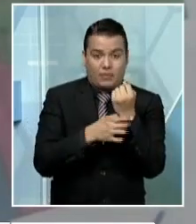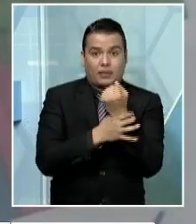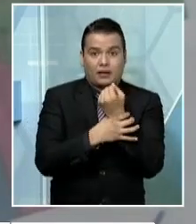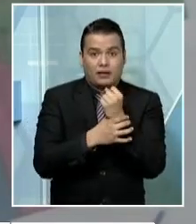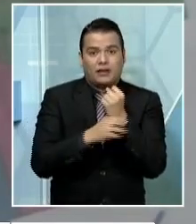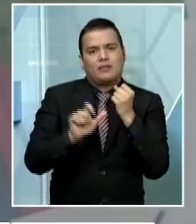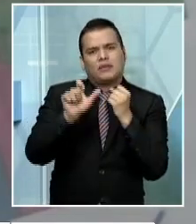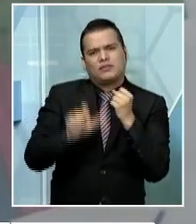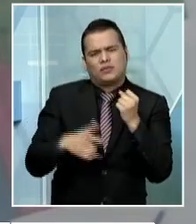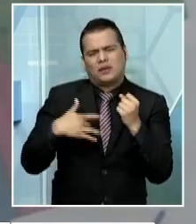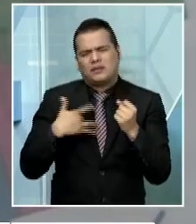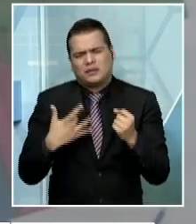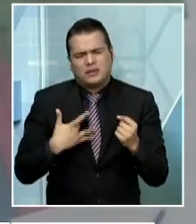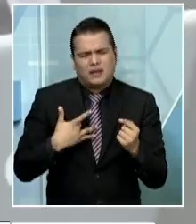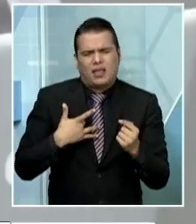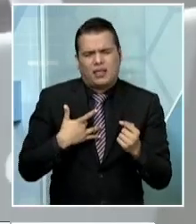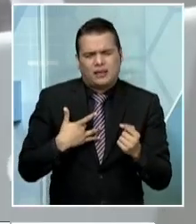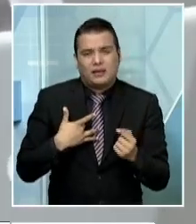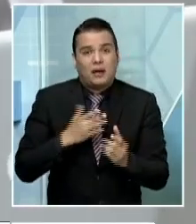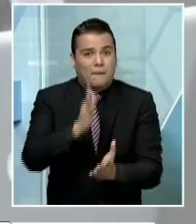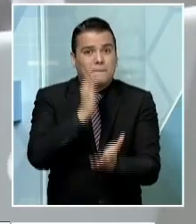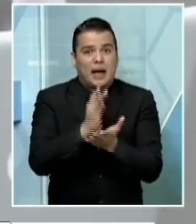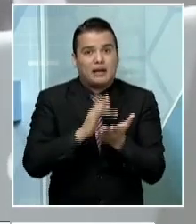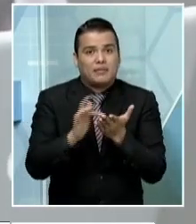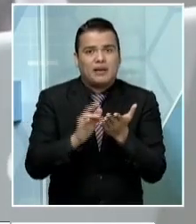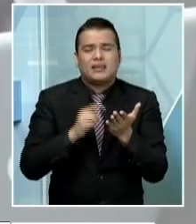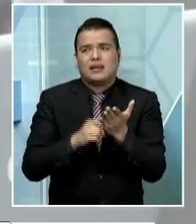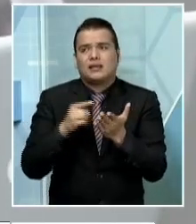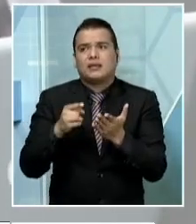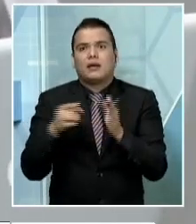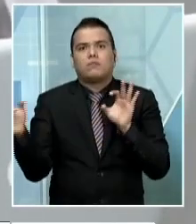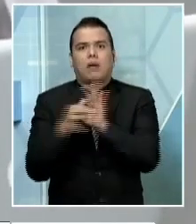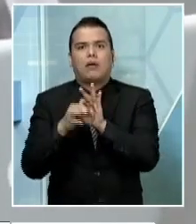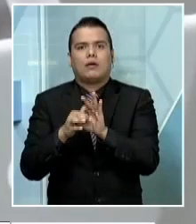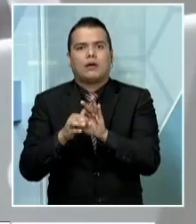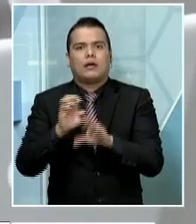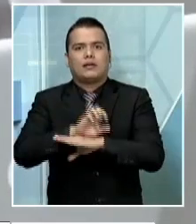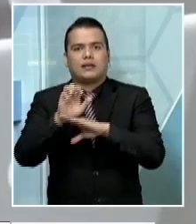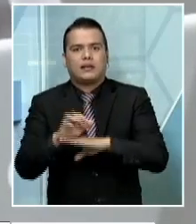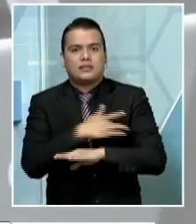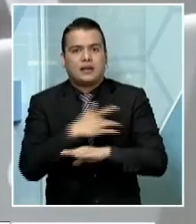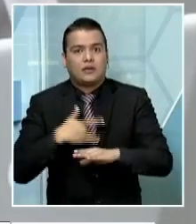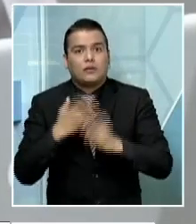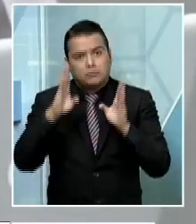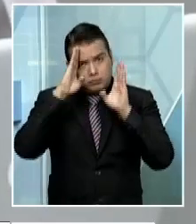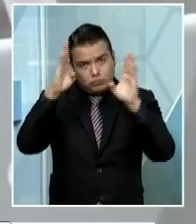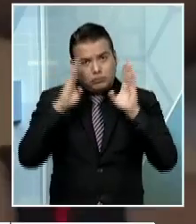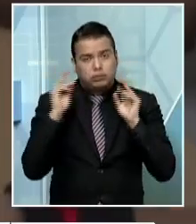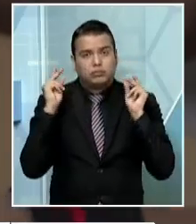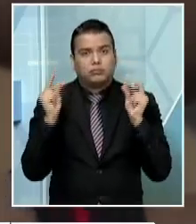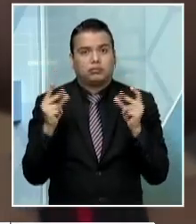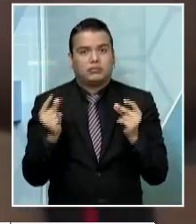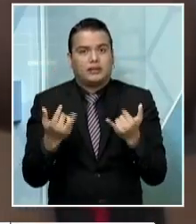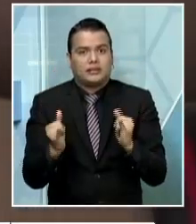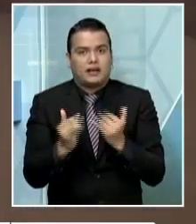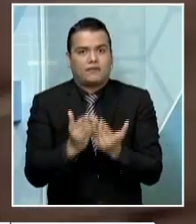se va a sentir acompañado plenamente de la autoridad como tal y que nos va a permitir generar un cerco epidemiológico. A través de los dispositivos,